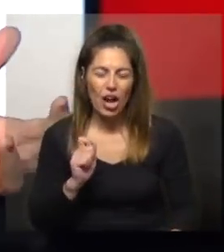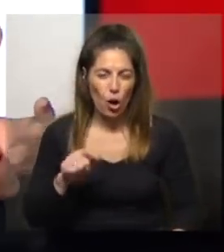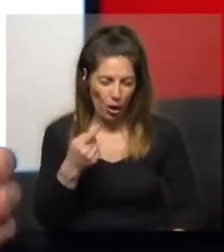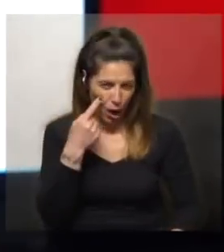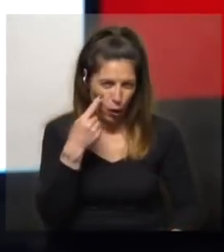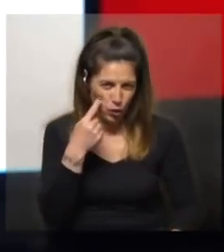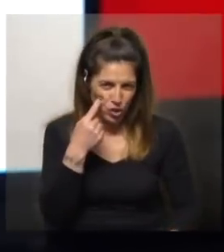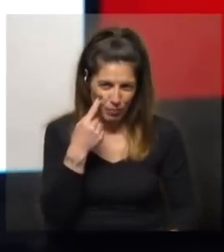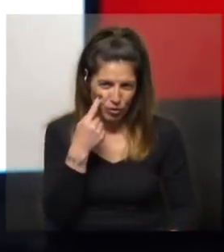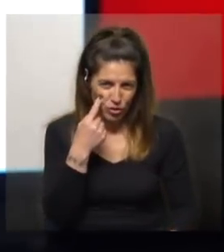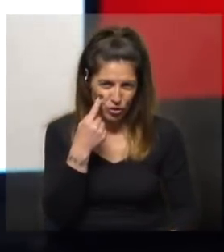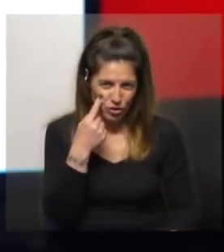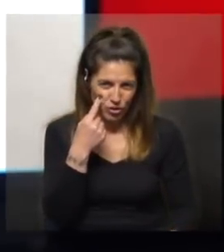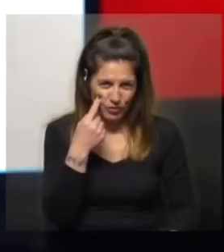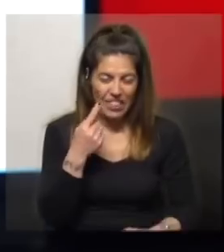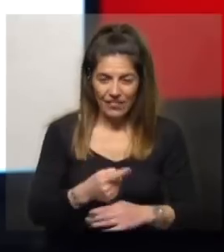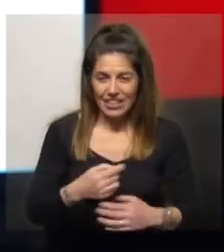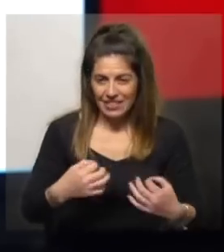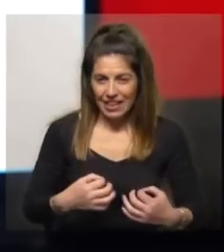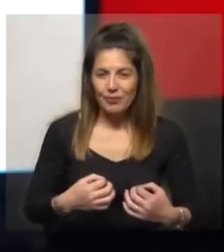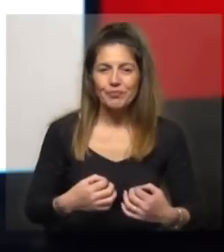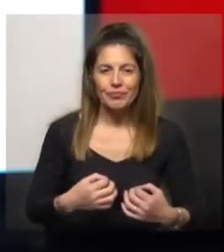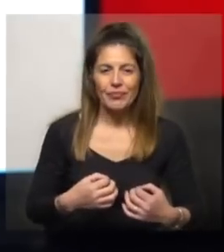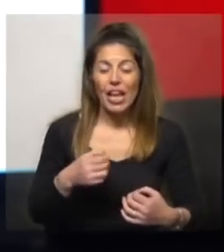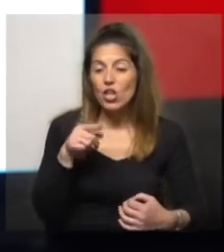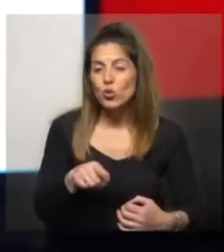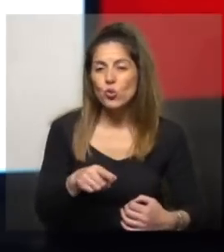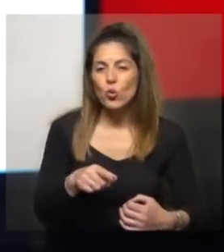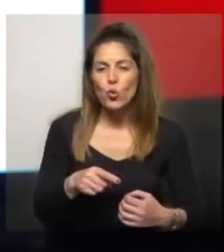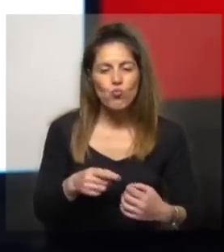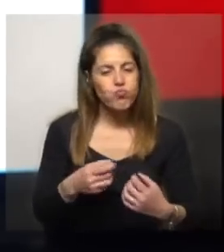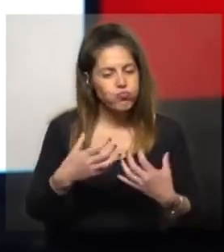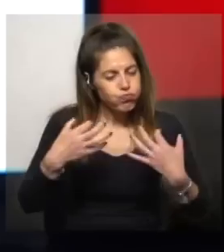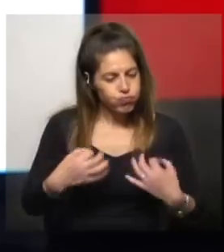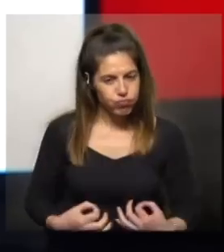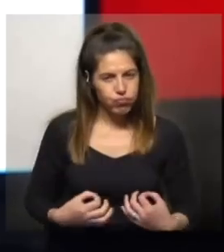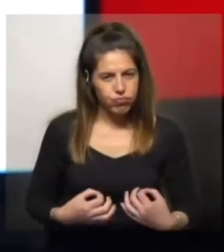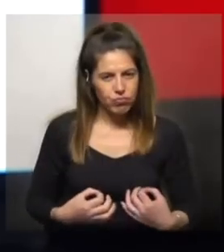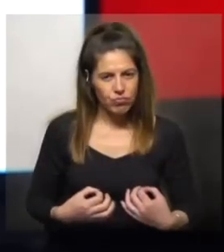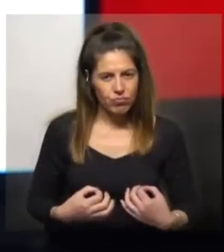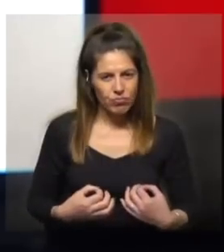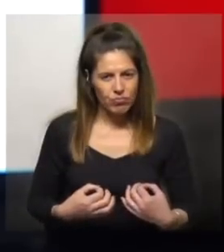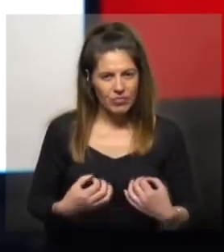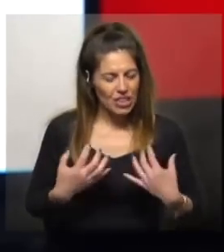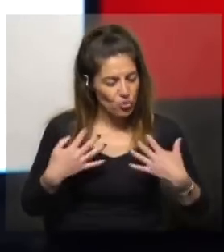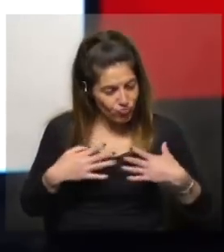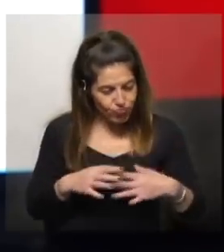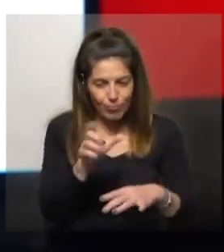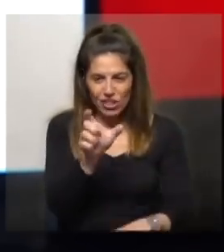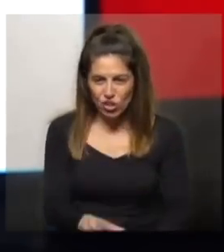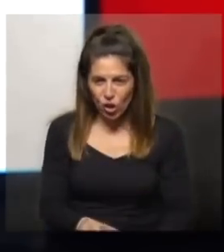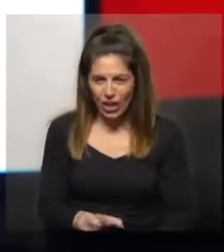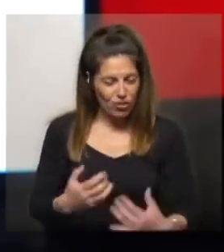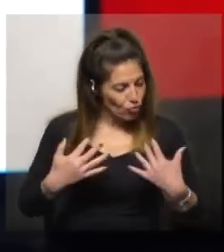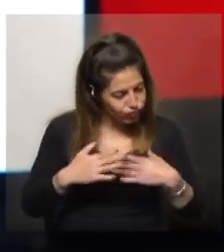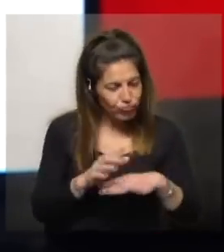públicas debieran ser de algún modo y su integridad y su integración y su integralidad todo